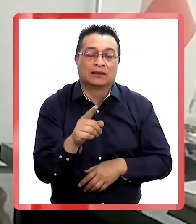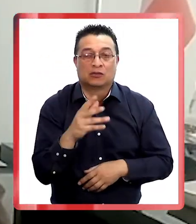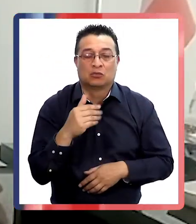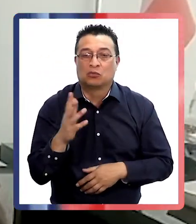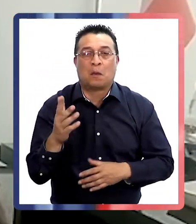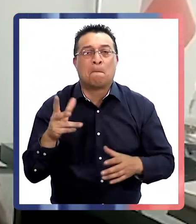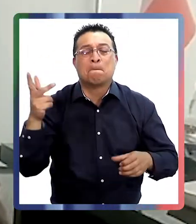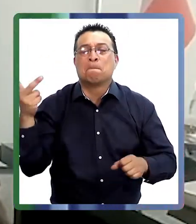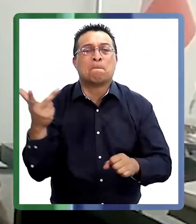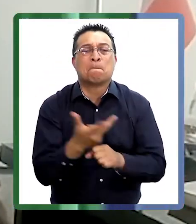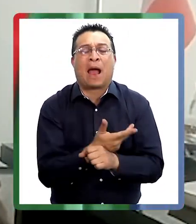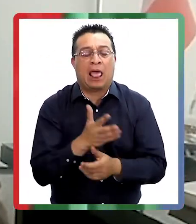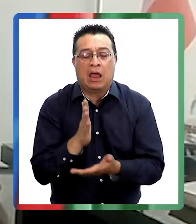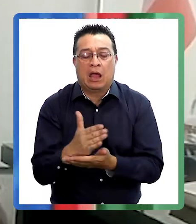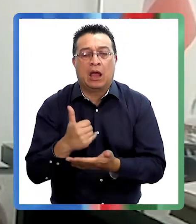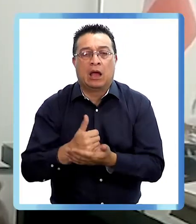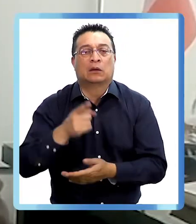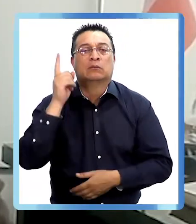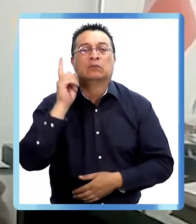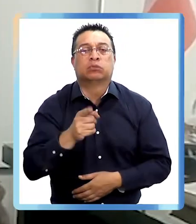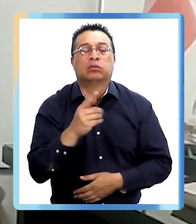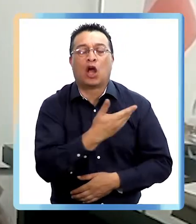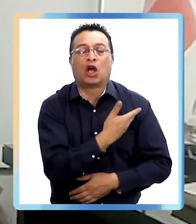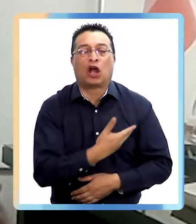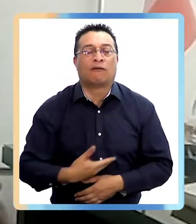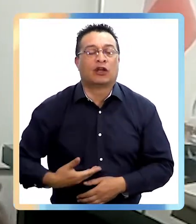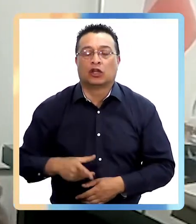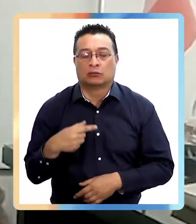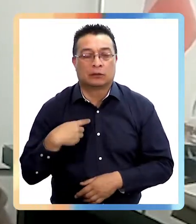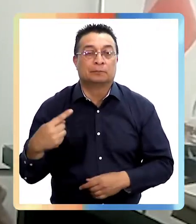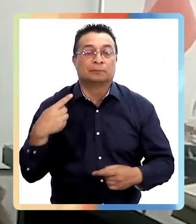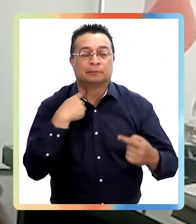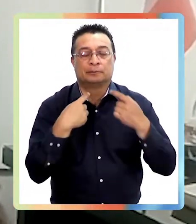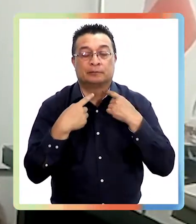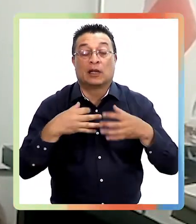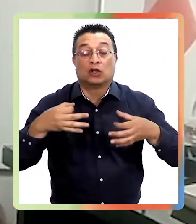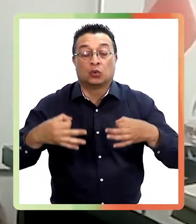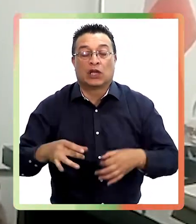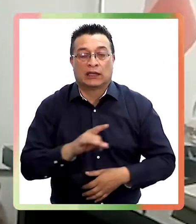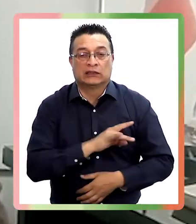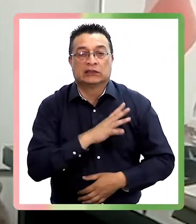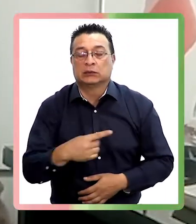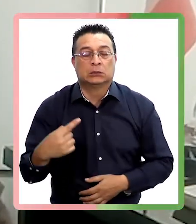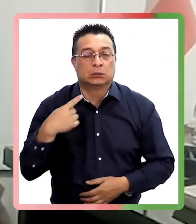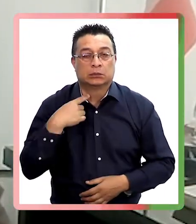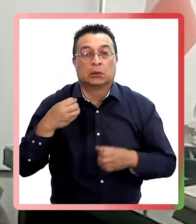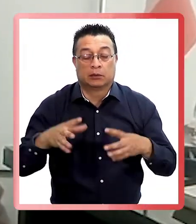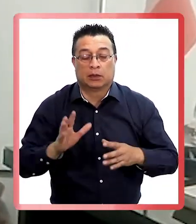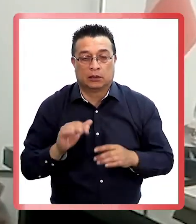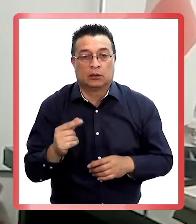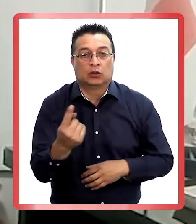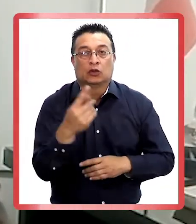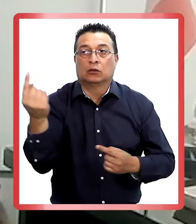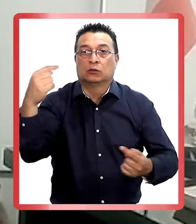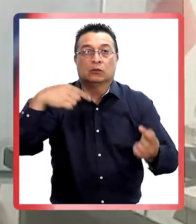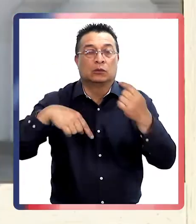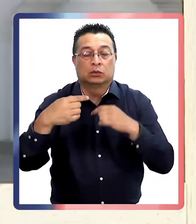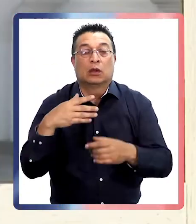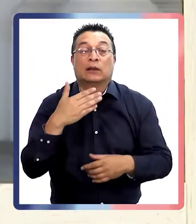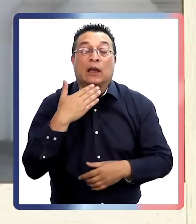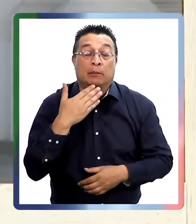la ineficacia de las medidas aplicadas del gobierno que afectan claramente la seguridad de los chilenos como también la integridad de los